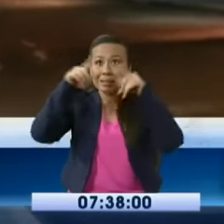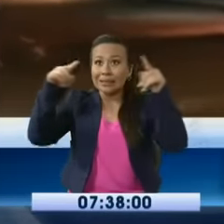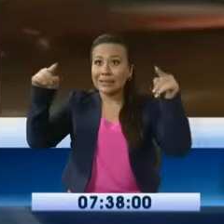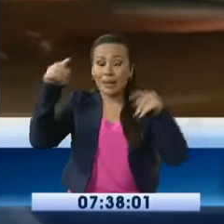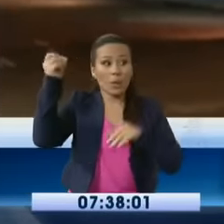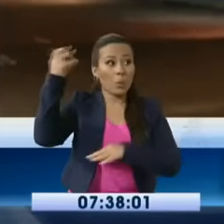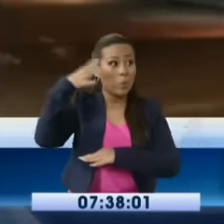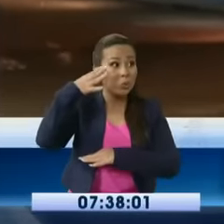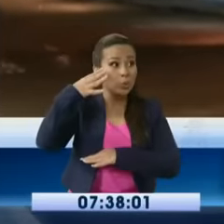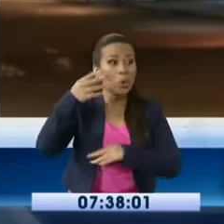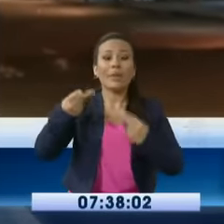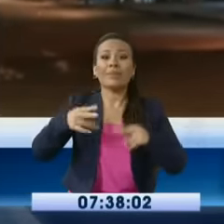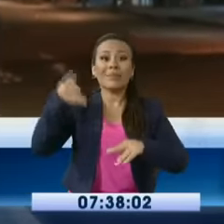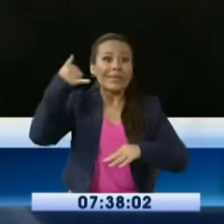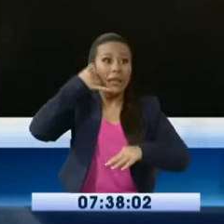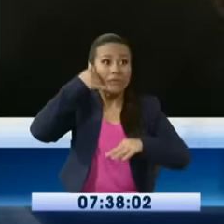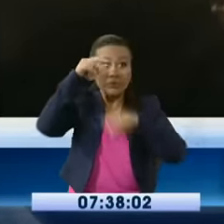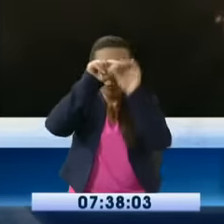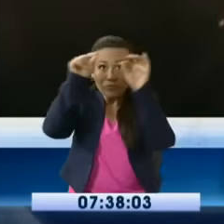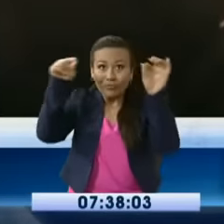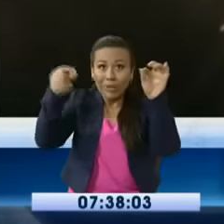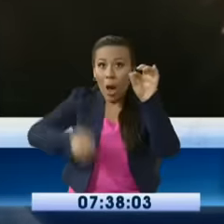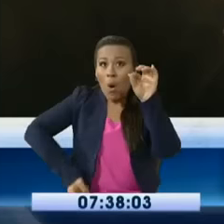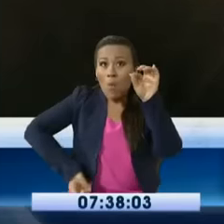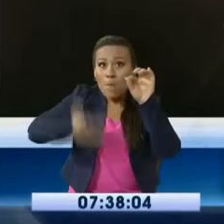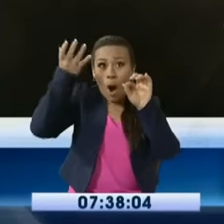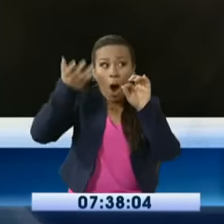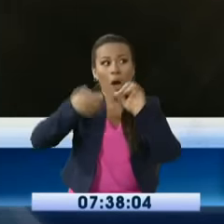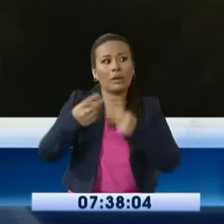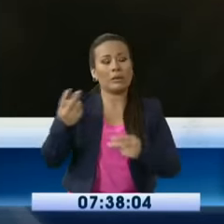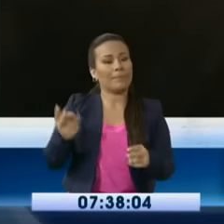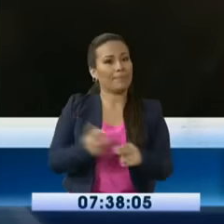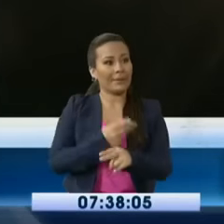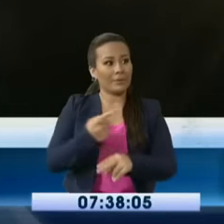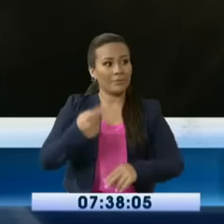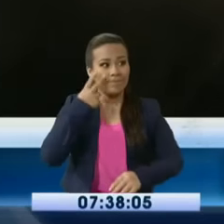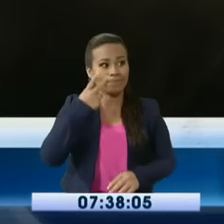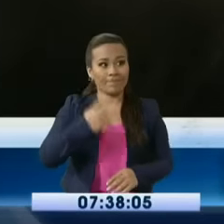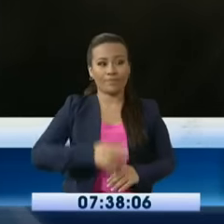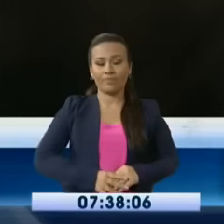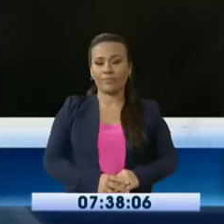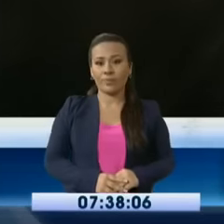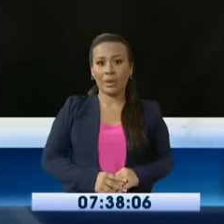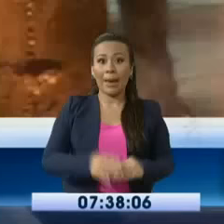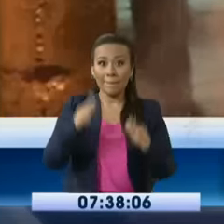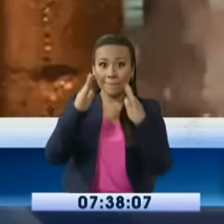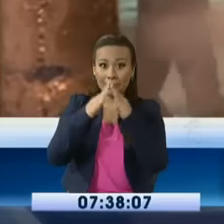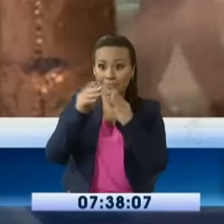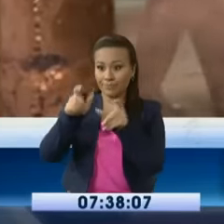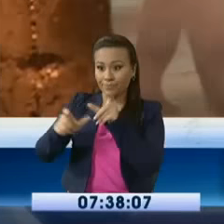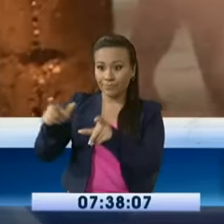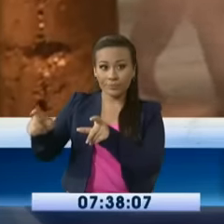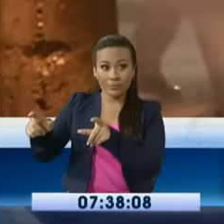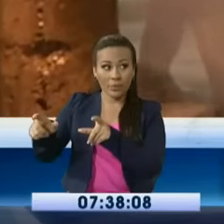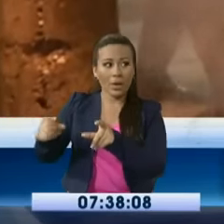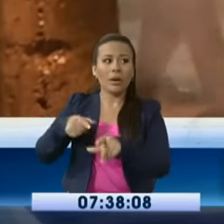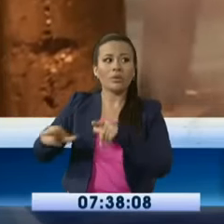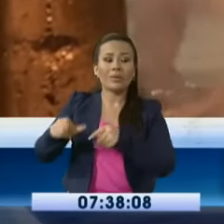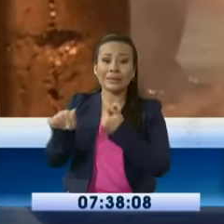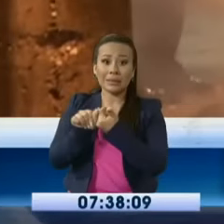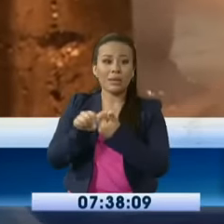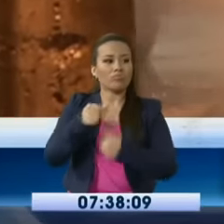eléctrica y de telefonía situados en la parte alta en la que se prendió fuego. Un morador del sector indicó que la situación se